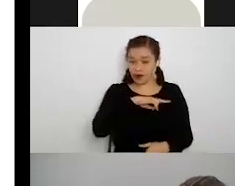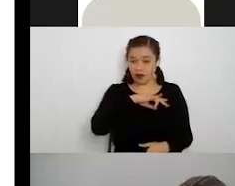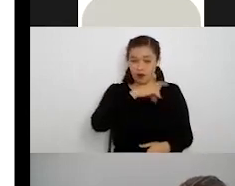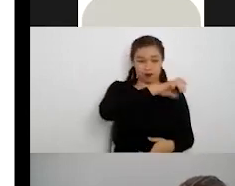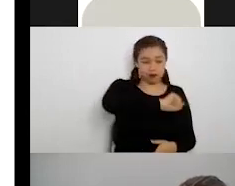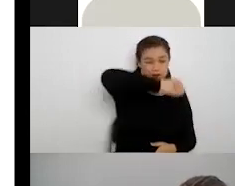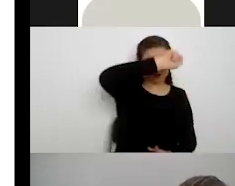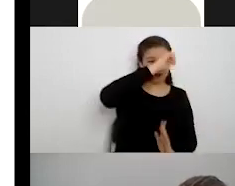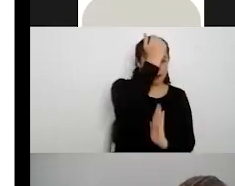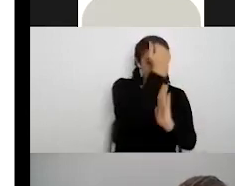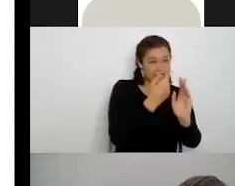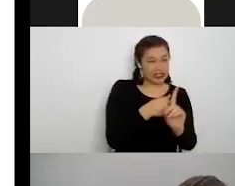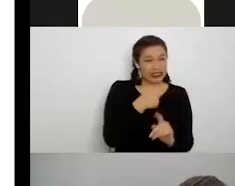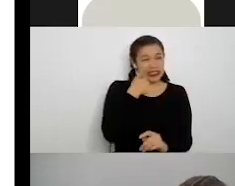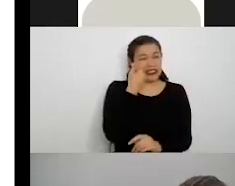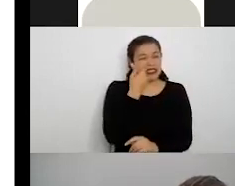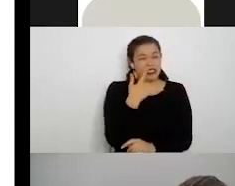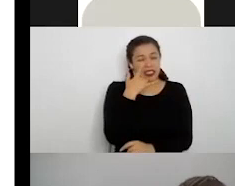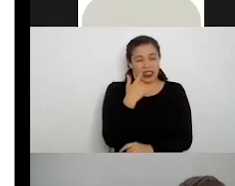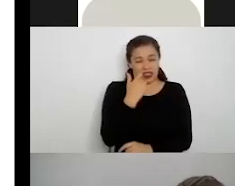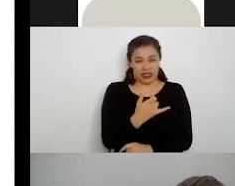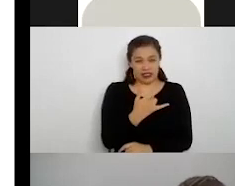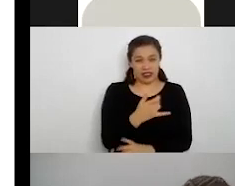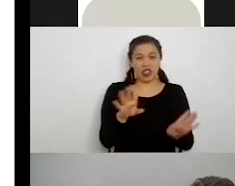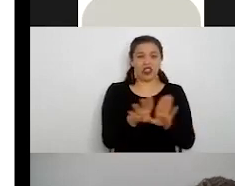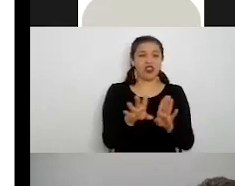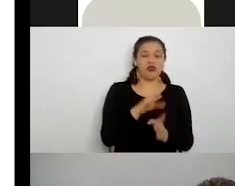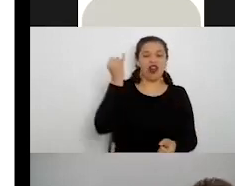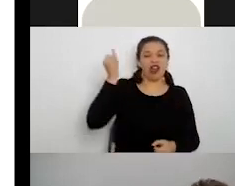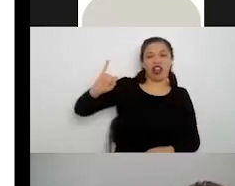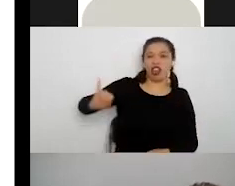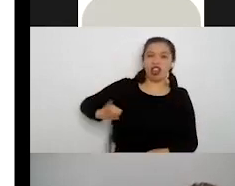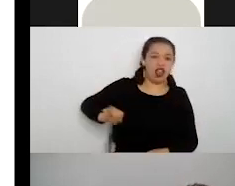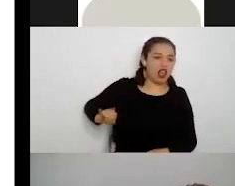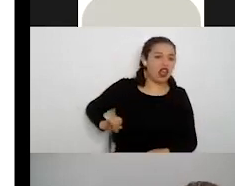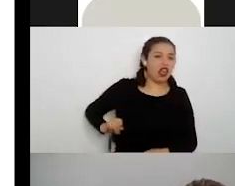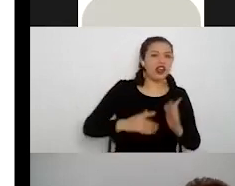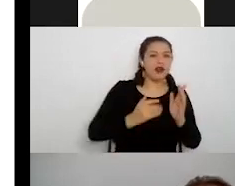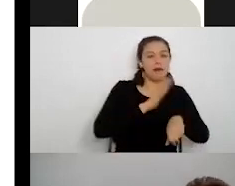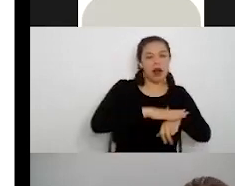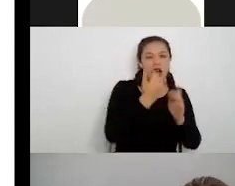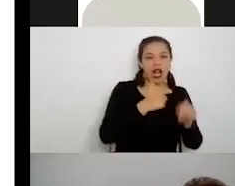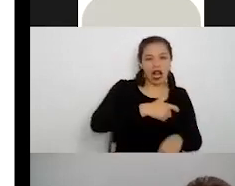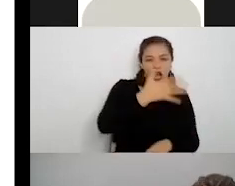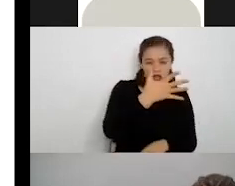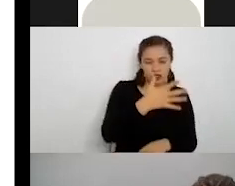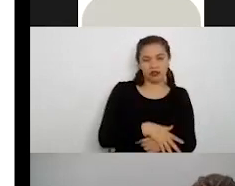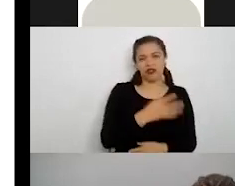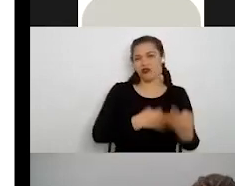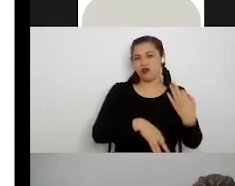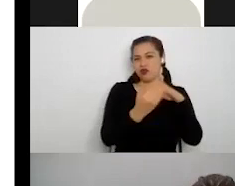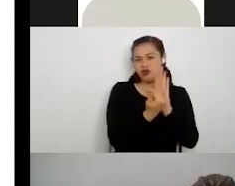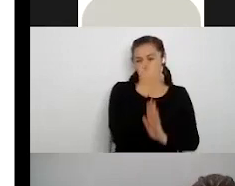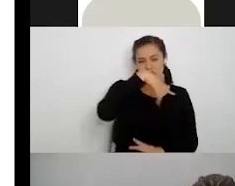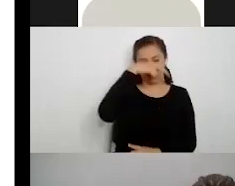alta. ¿Cómo combaten la inflación? Pues subiendo las tasas de interés. Han subido las tasas de interés en todos lados, aquí en